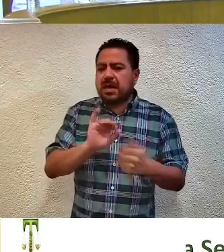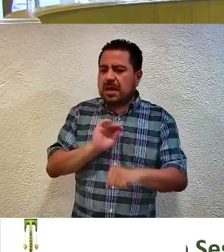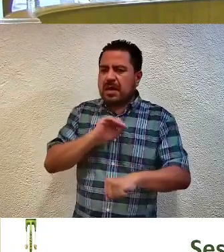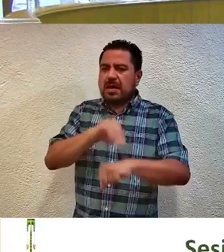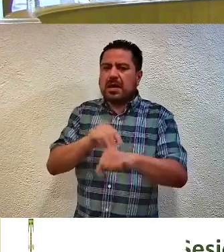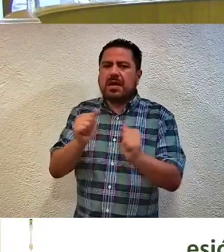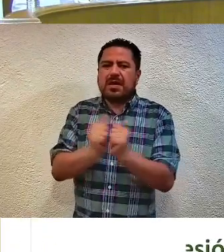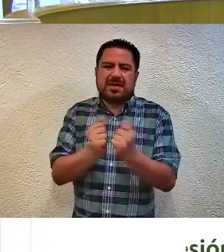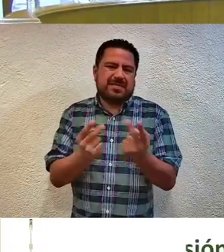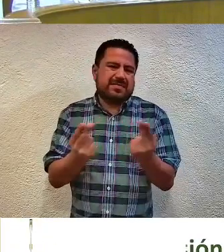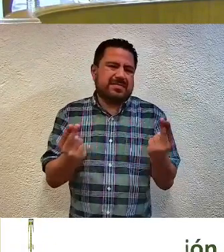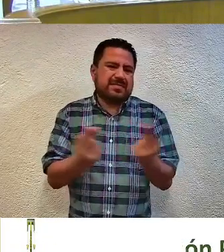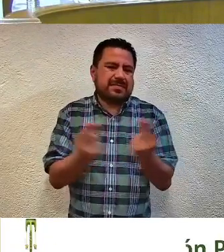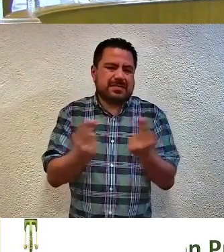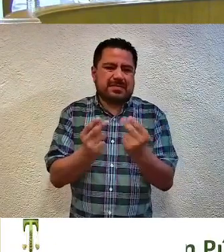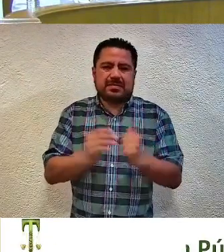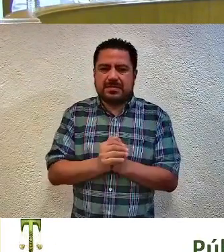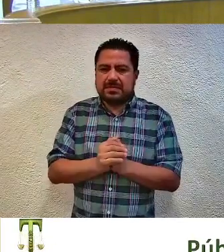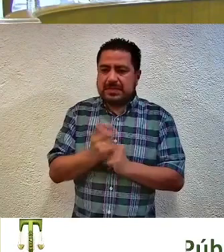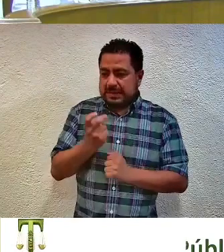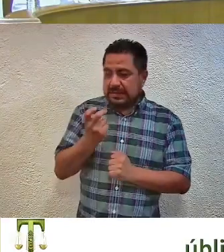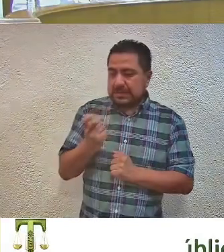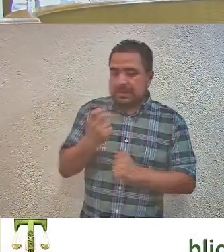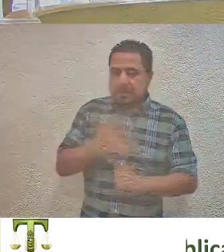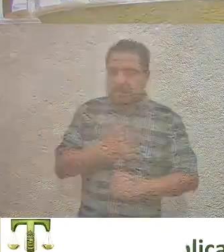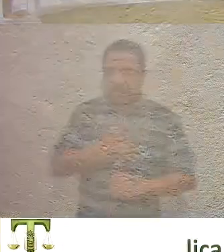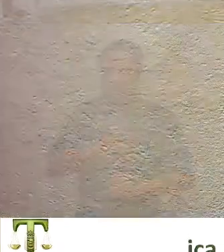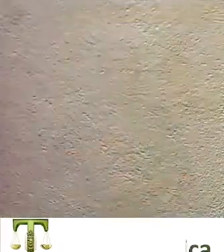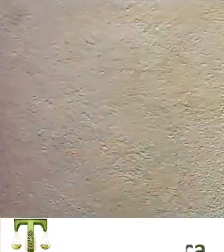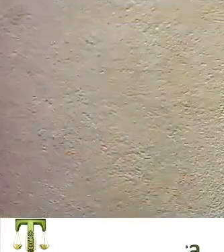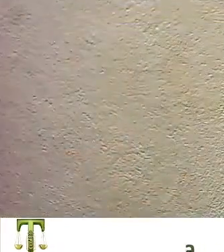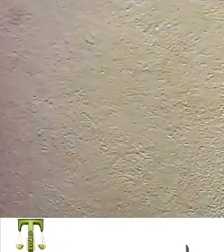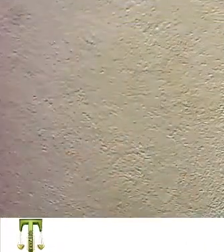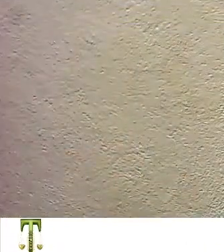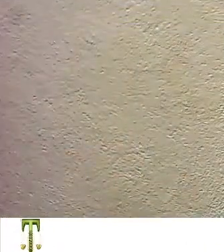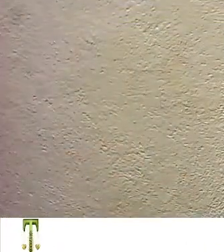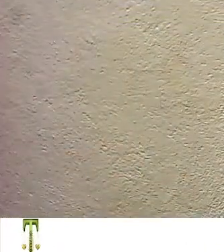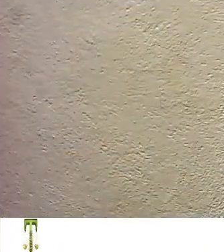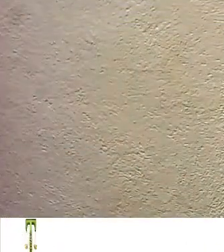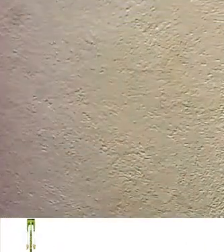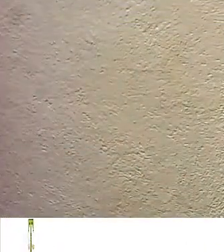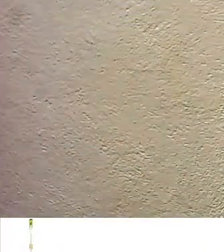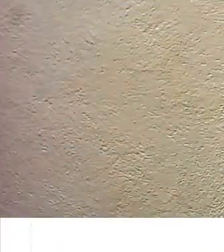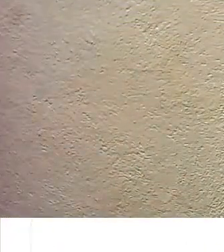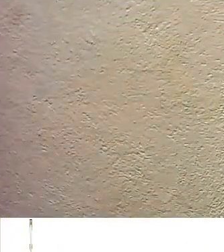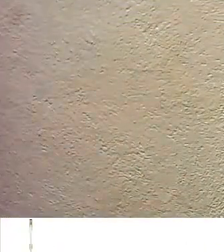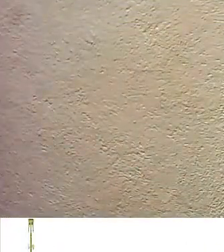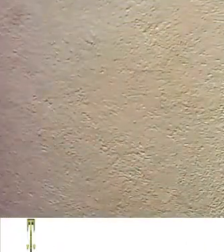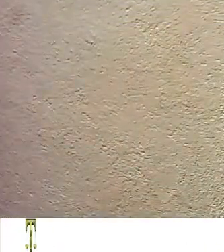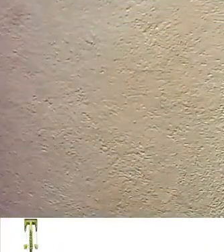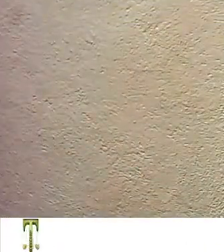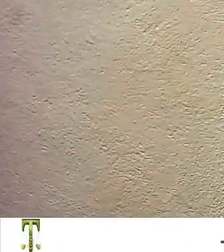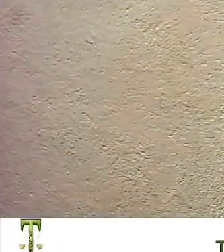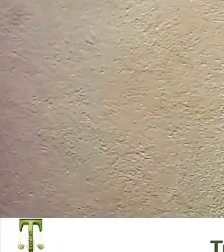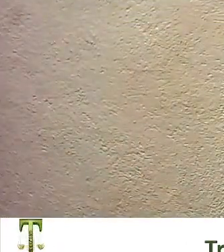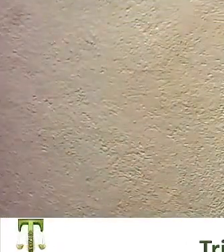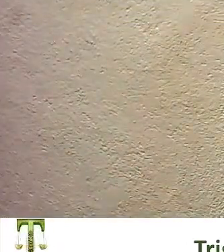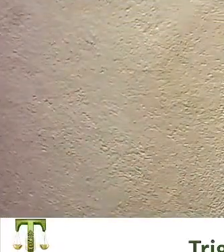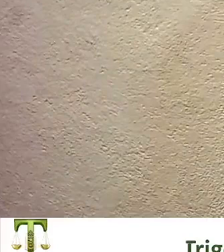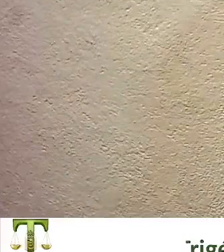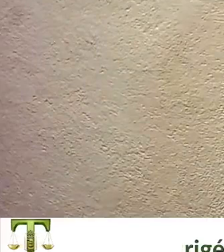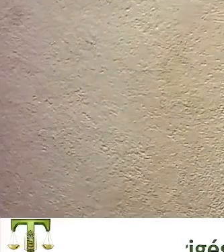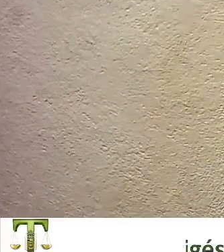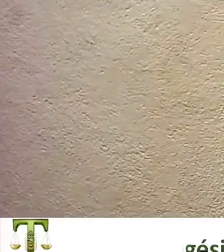de dicho requisito. Ello, considerando la condición de exclusión en la que se han encontrado las mujeres indígenas y afromexicanas